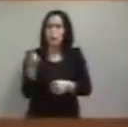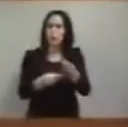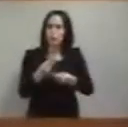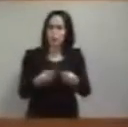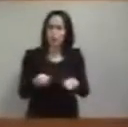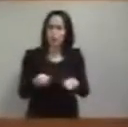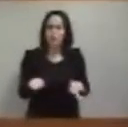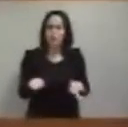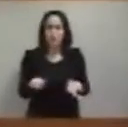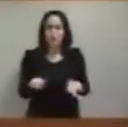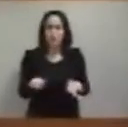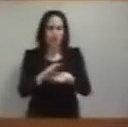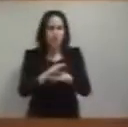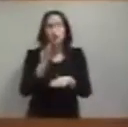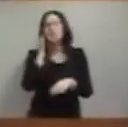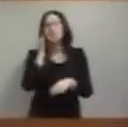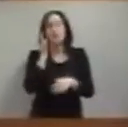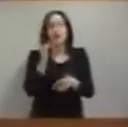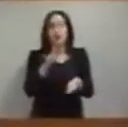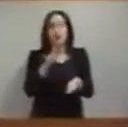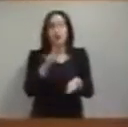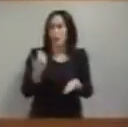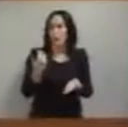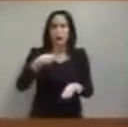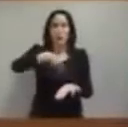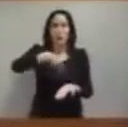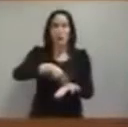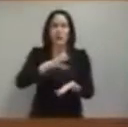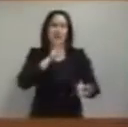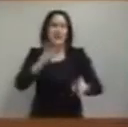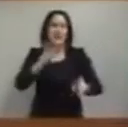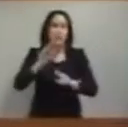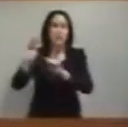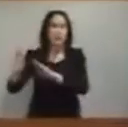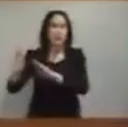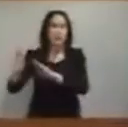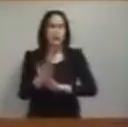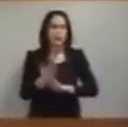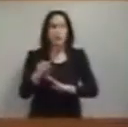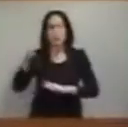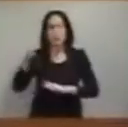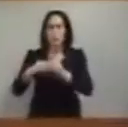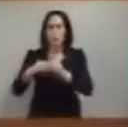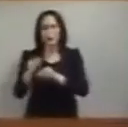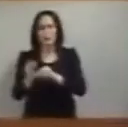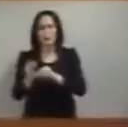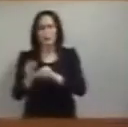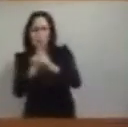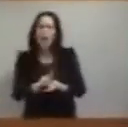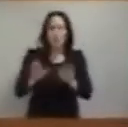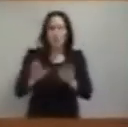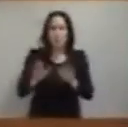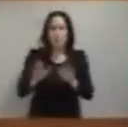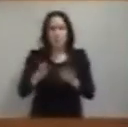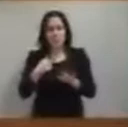la consejera, cuando compareció aquí a contestar a la interpelación, y usted lo usa en el sentido contrario, pero curiosamente yo